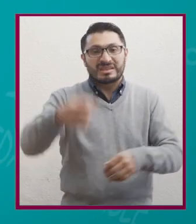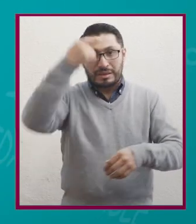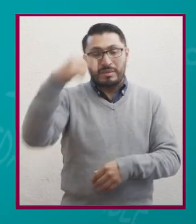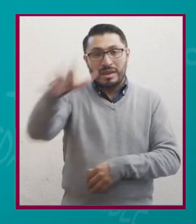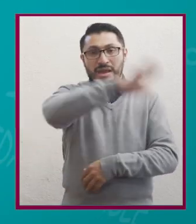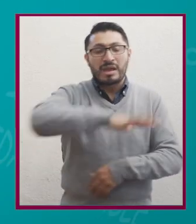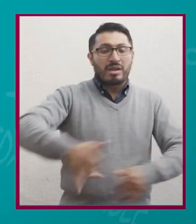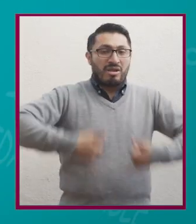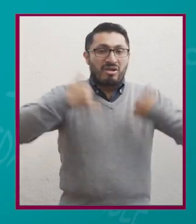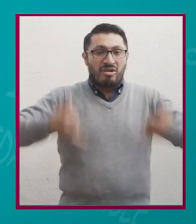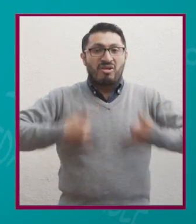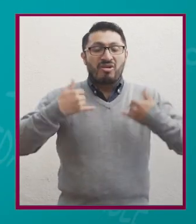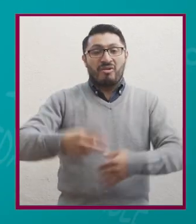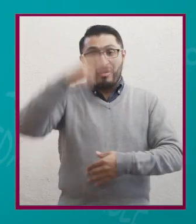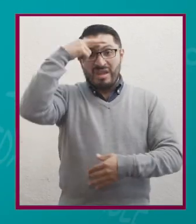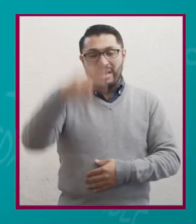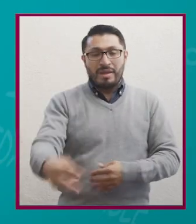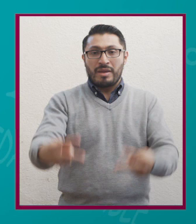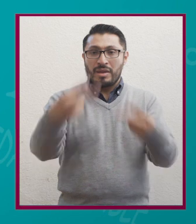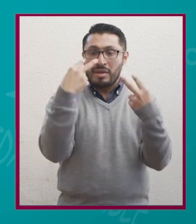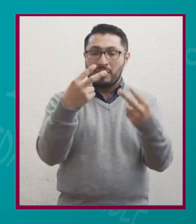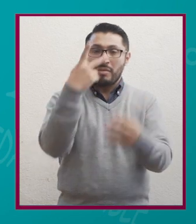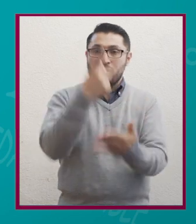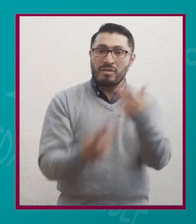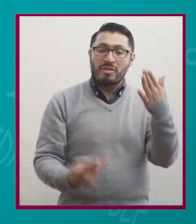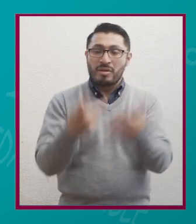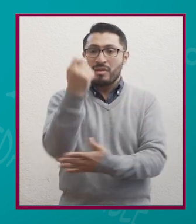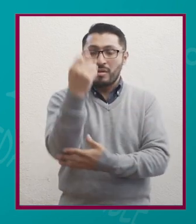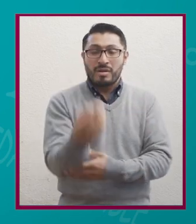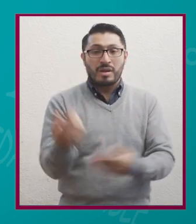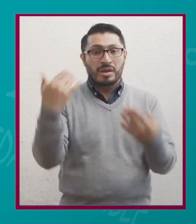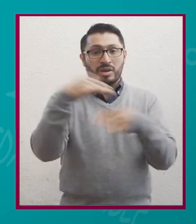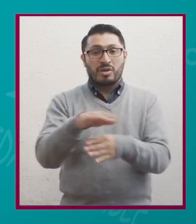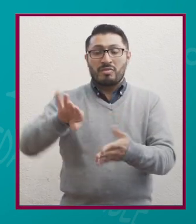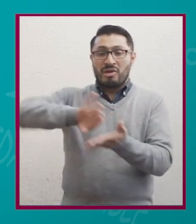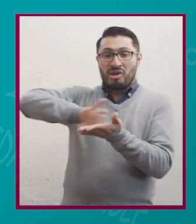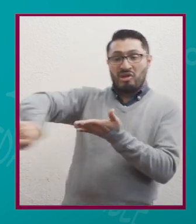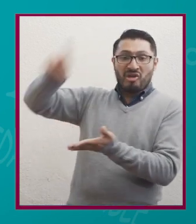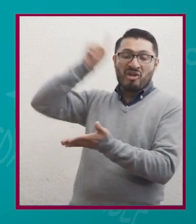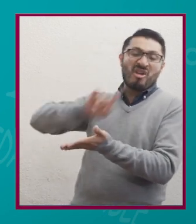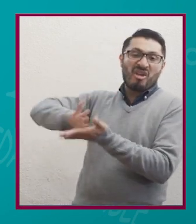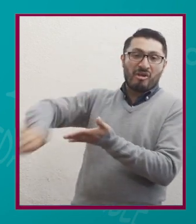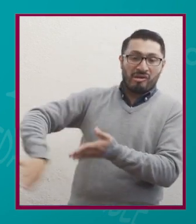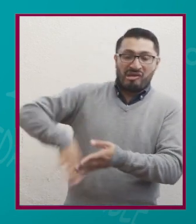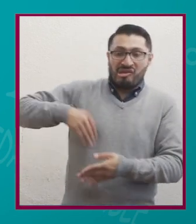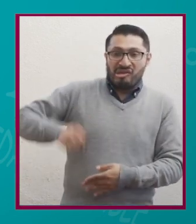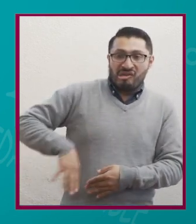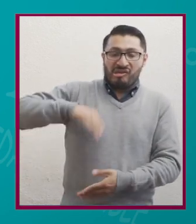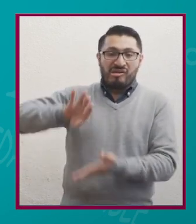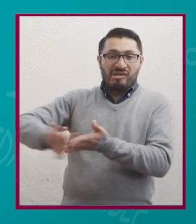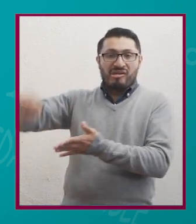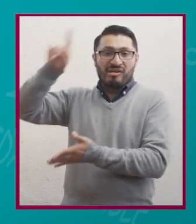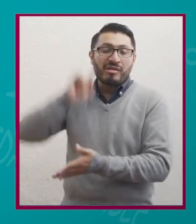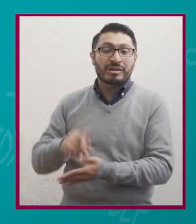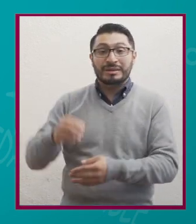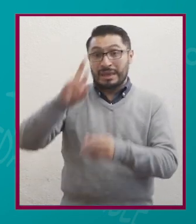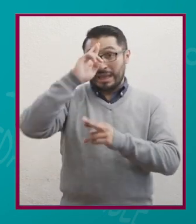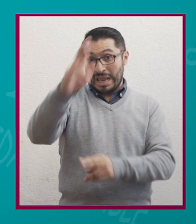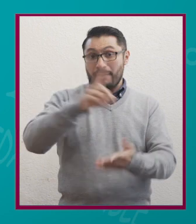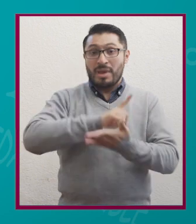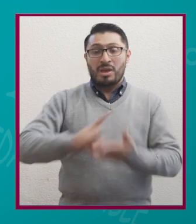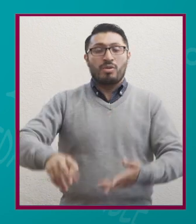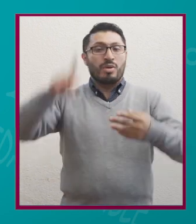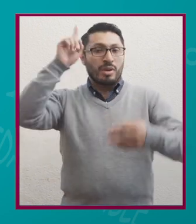juventud mexicana que mira este programa respecto a la exclusión femenina, la lucha feminista y el respeto a los derechos